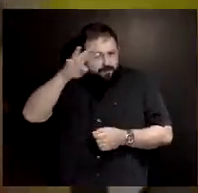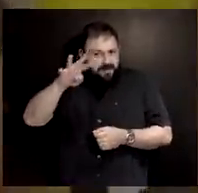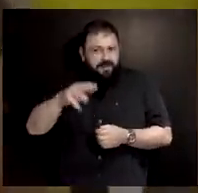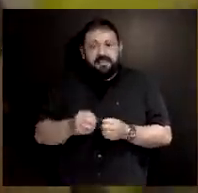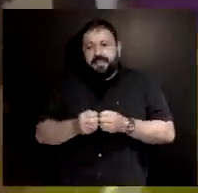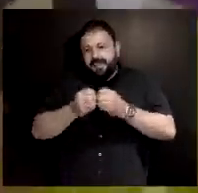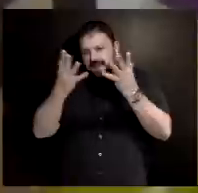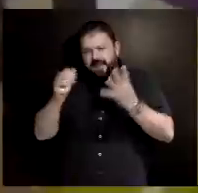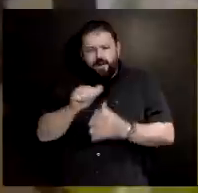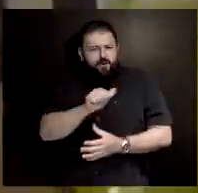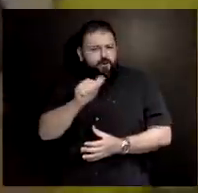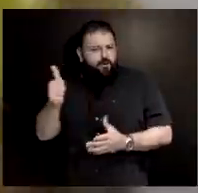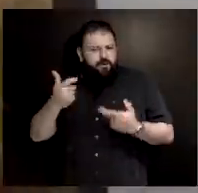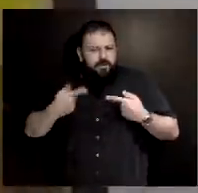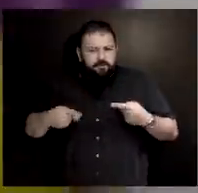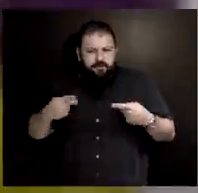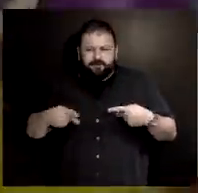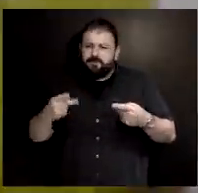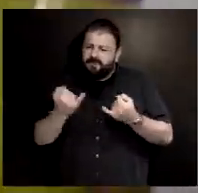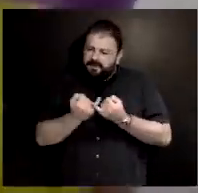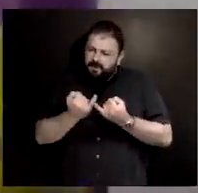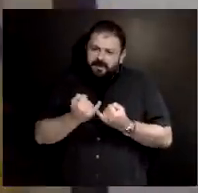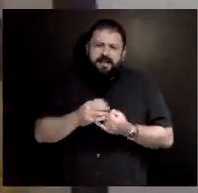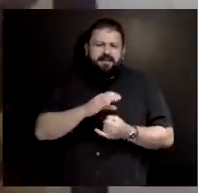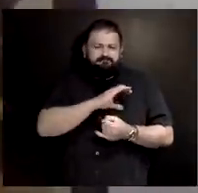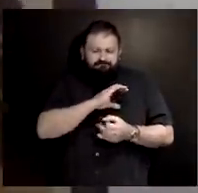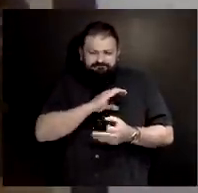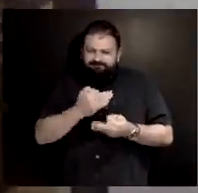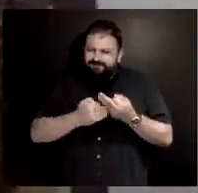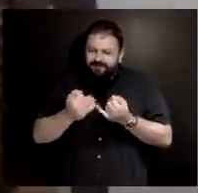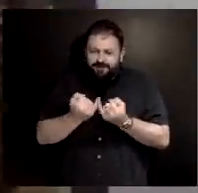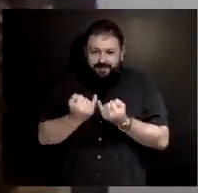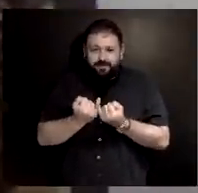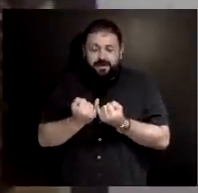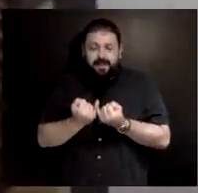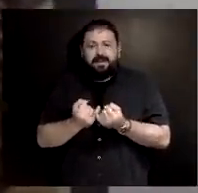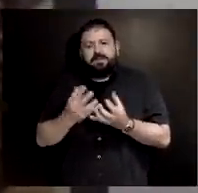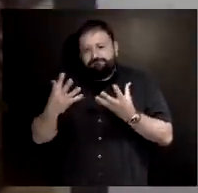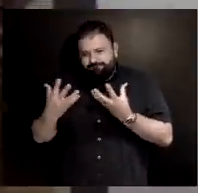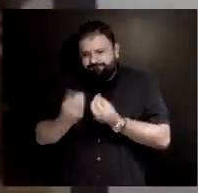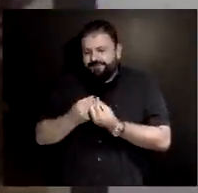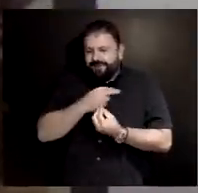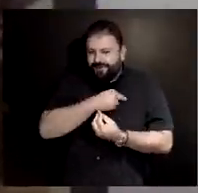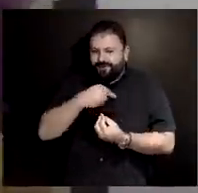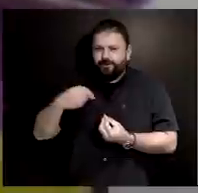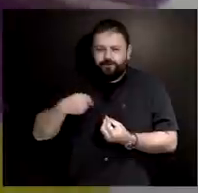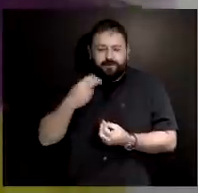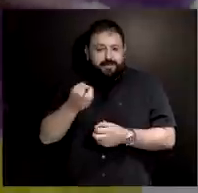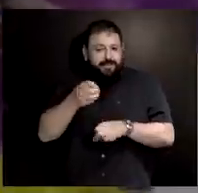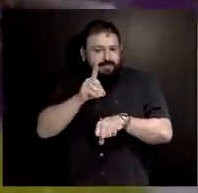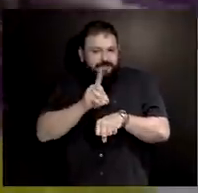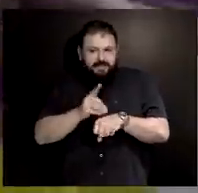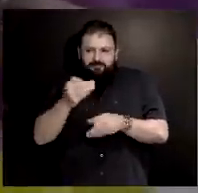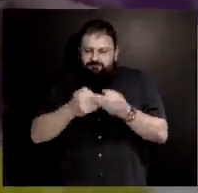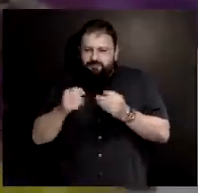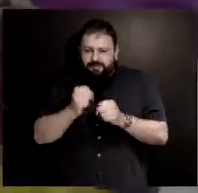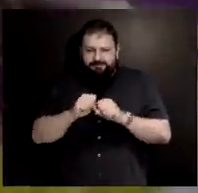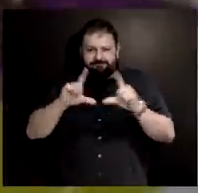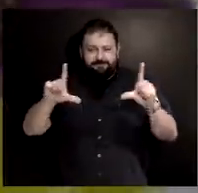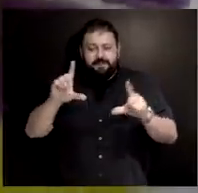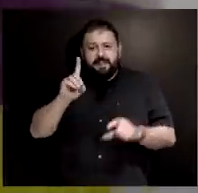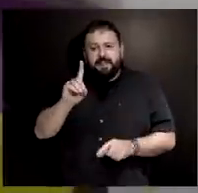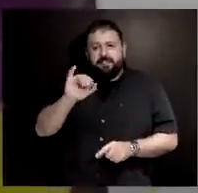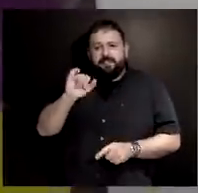a otra persona que quieres y obviamente tenía que estar con nosotros este día en esta transmisión, Diego